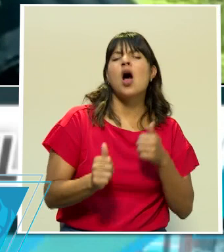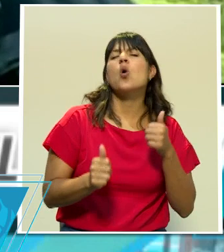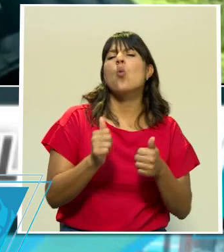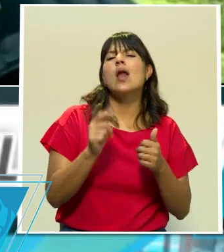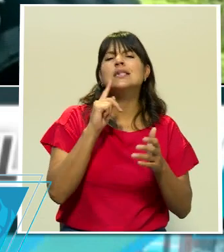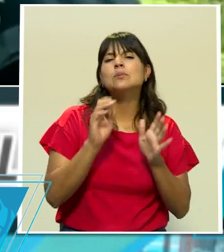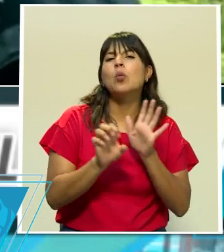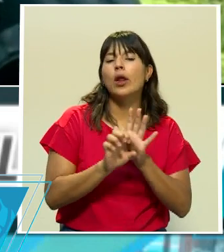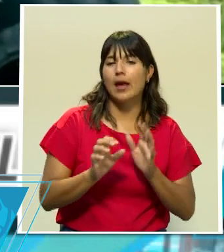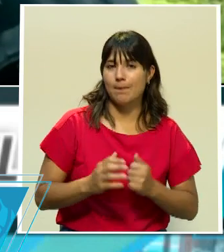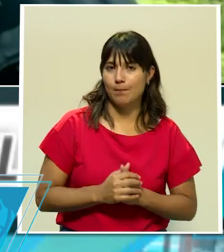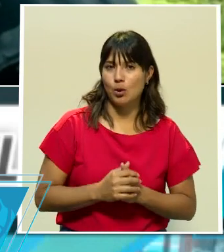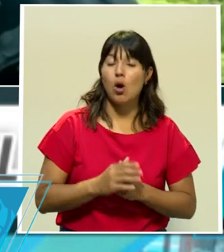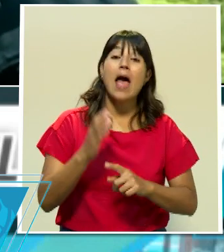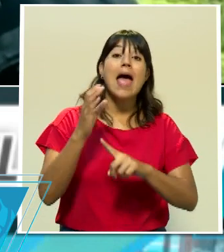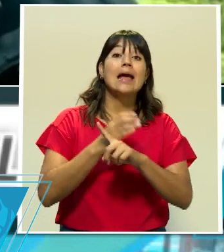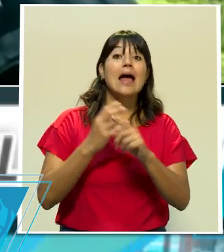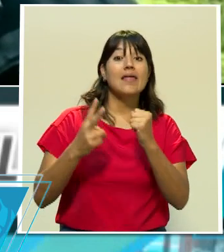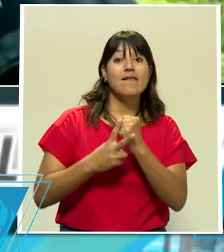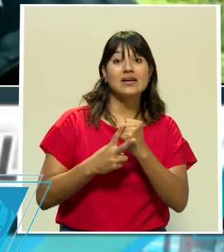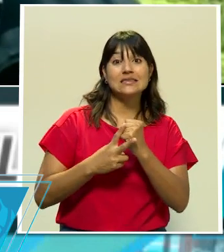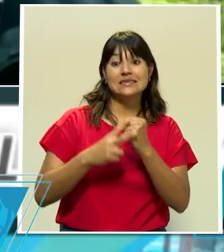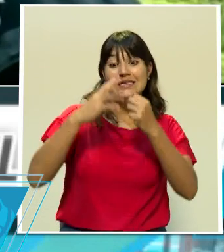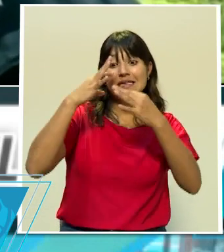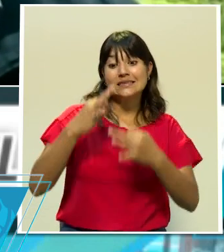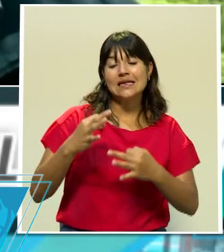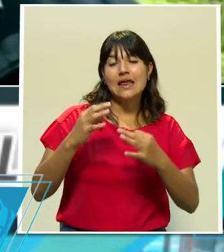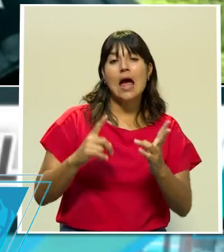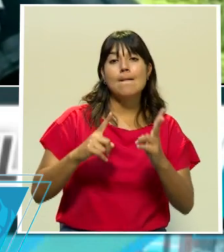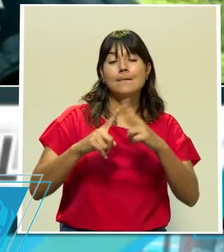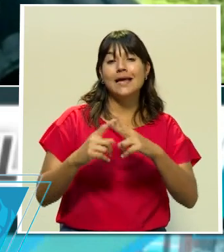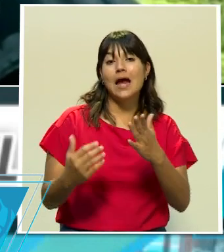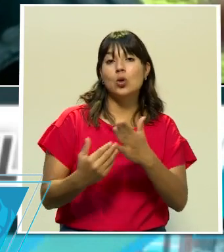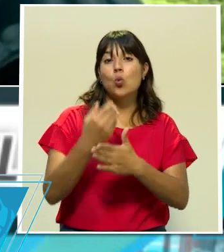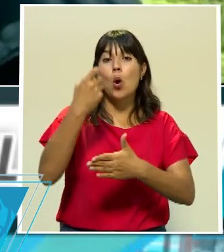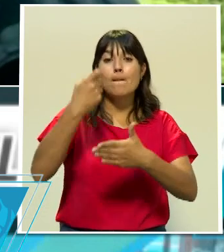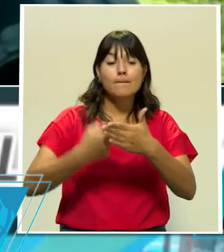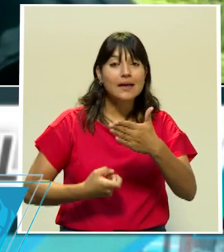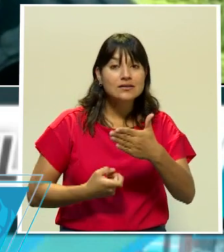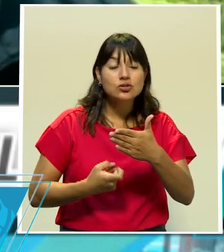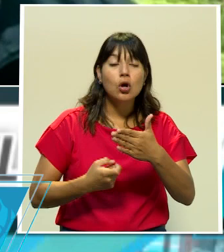nuevo impuesto, y lo vimos con la Ley de Fortalecimiento de las Finanzas Públicas,